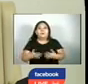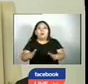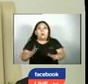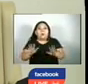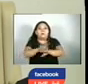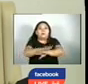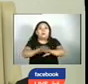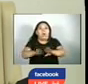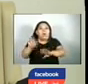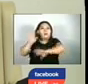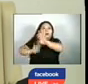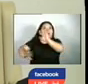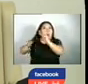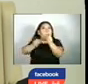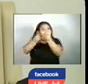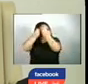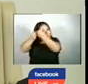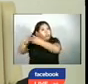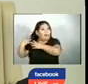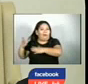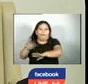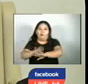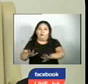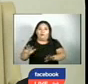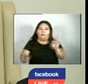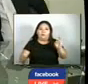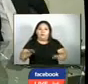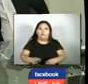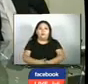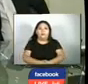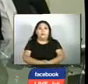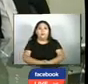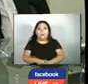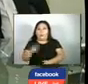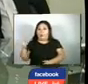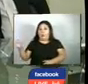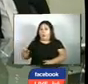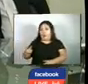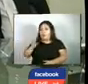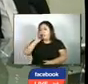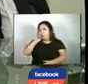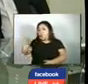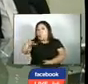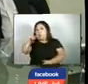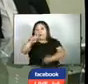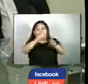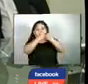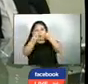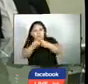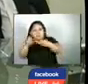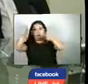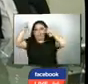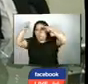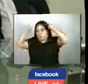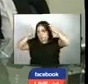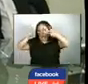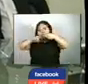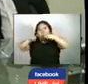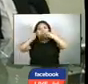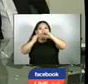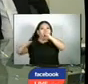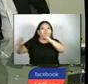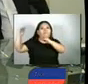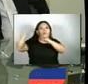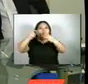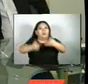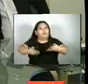de la historia no es una alternativa. Aseguran que organismos internacionales como las Naciones Unidas y la Corte